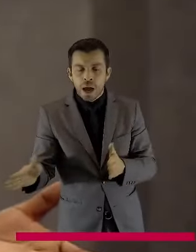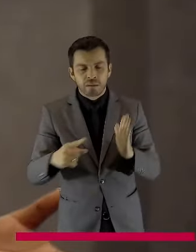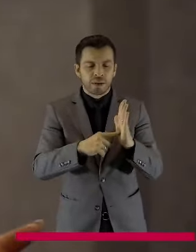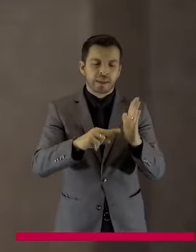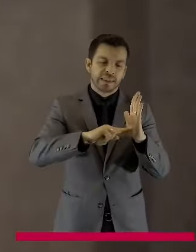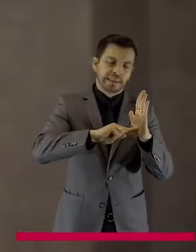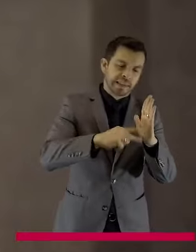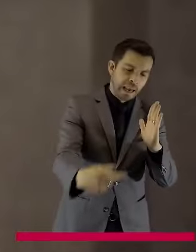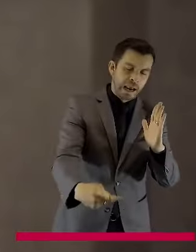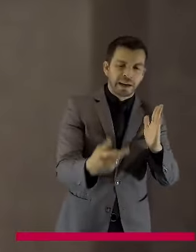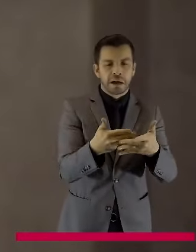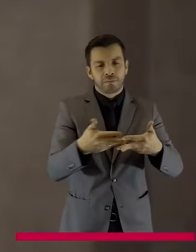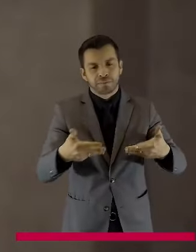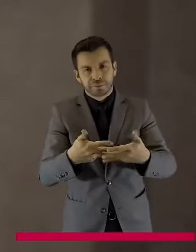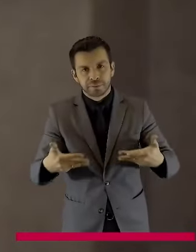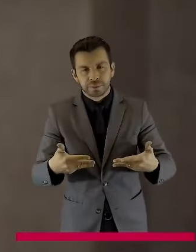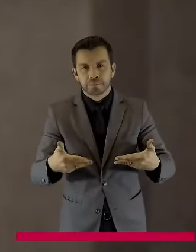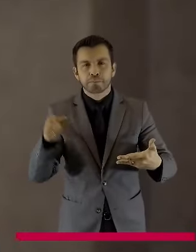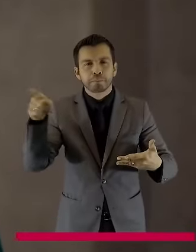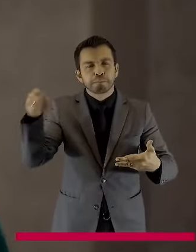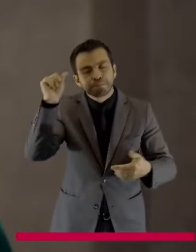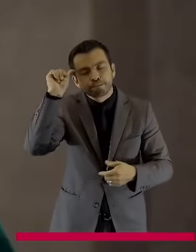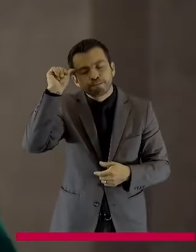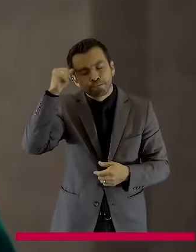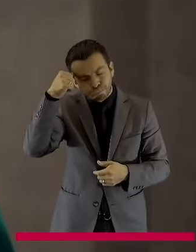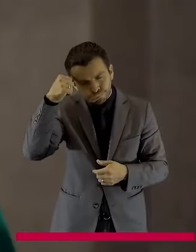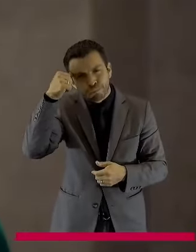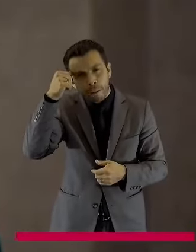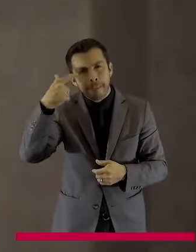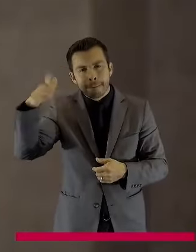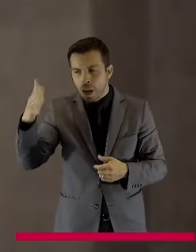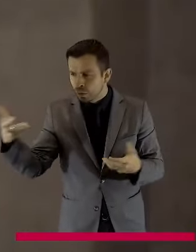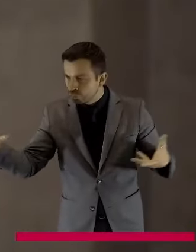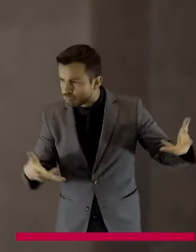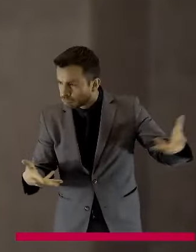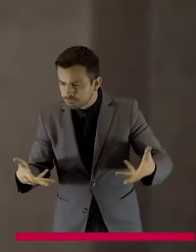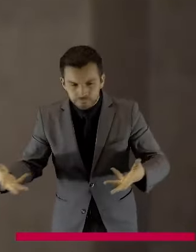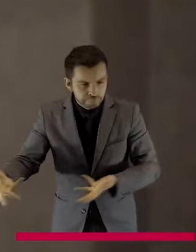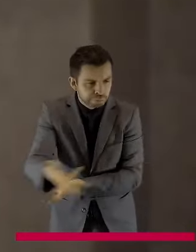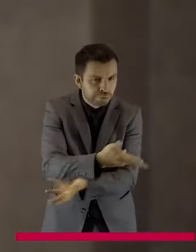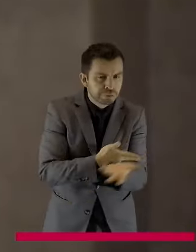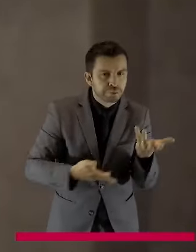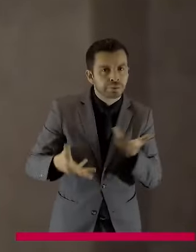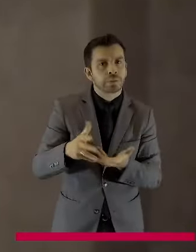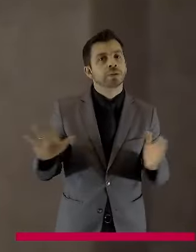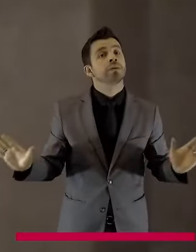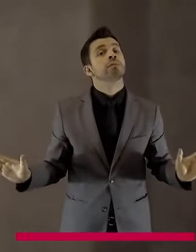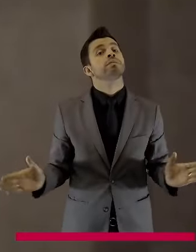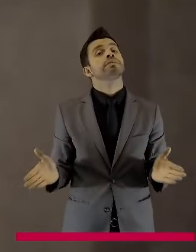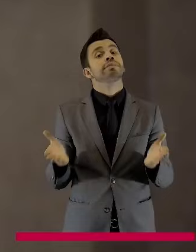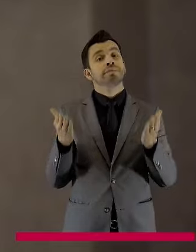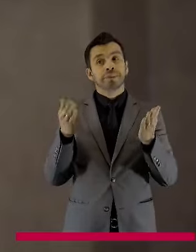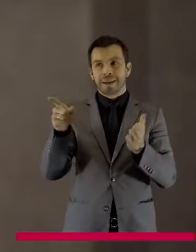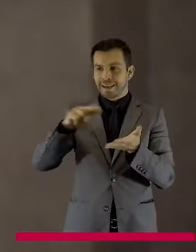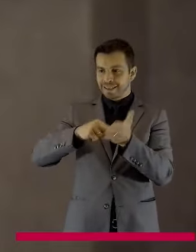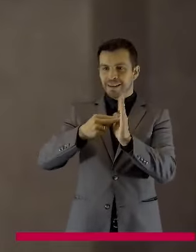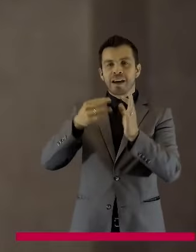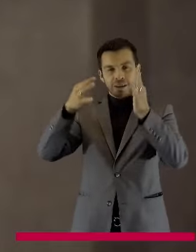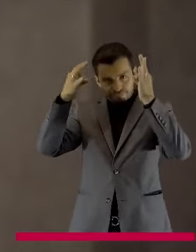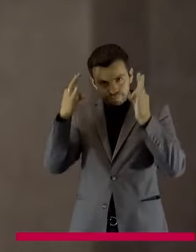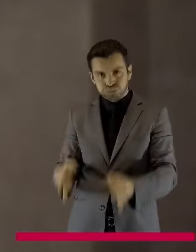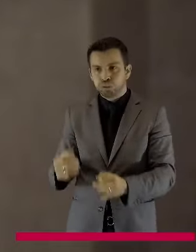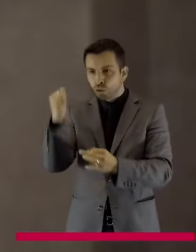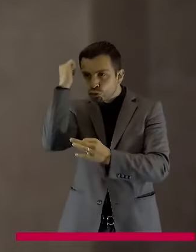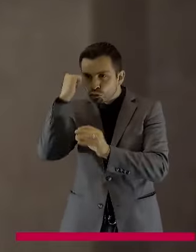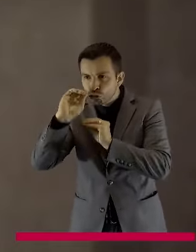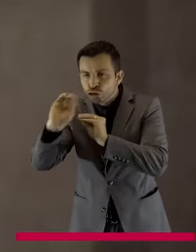técnica, pero yo creo que esa memoria de la construcción tiene que ser parte de la pedagogía y de